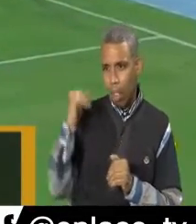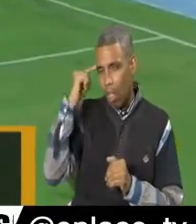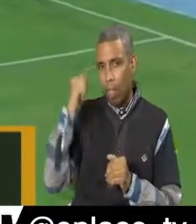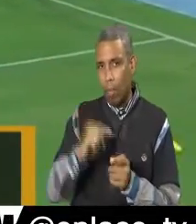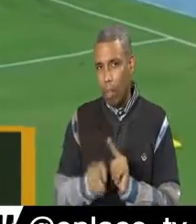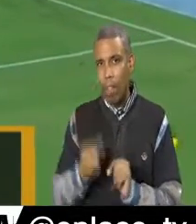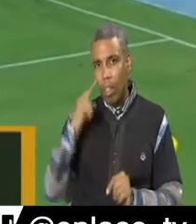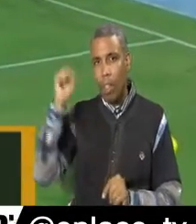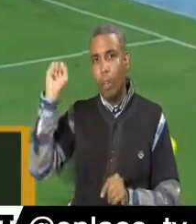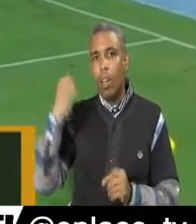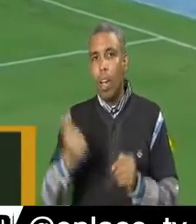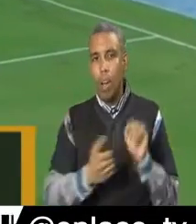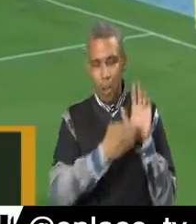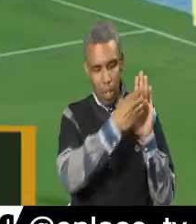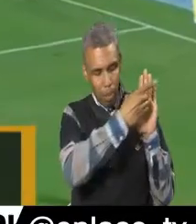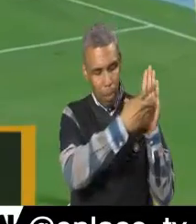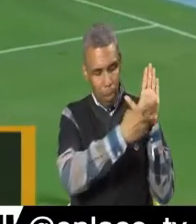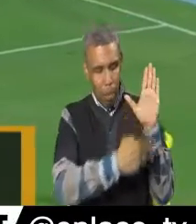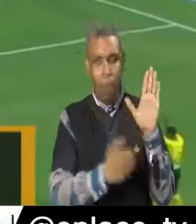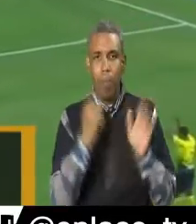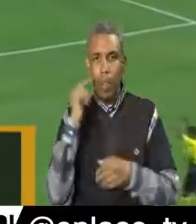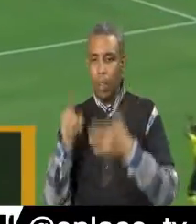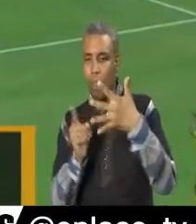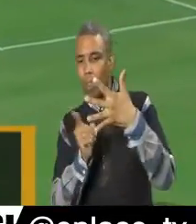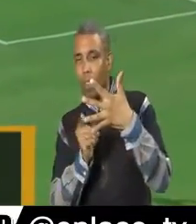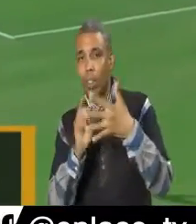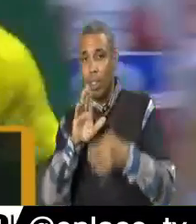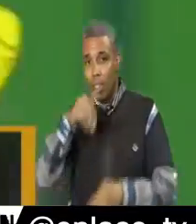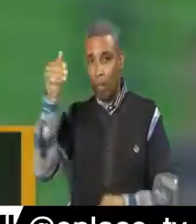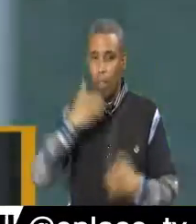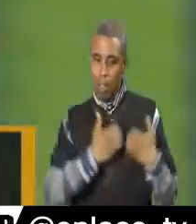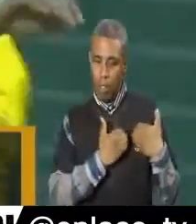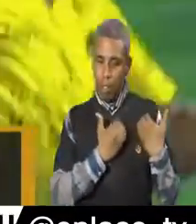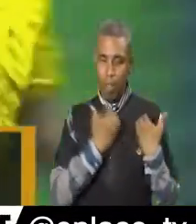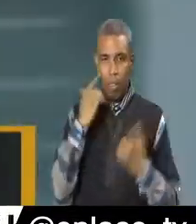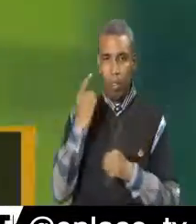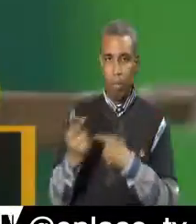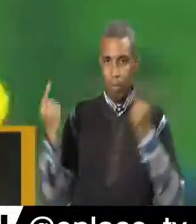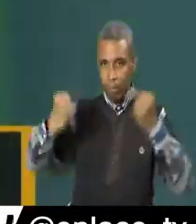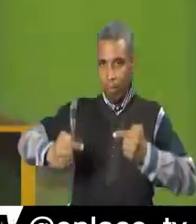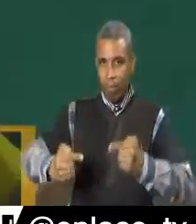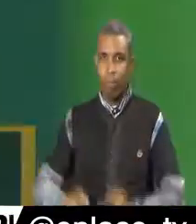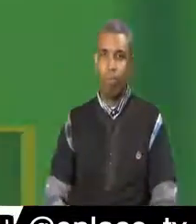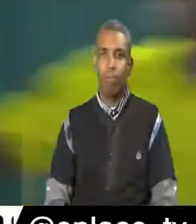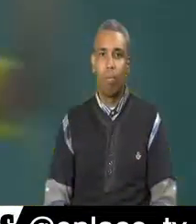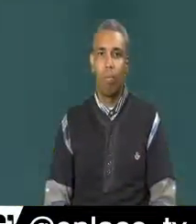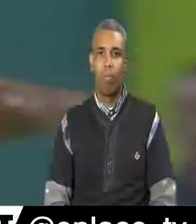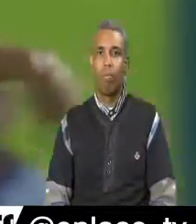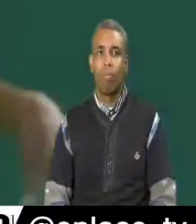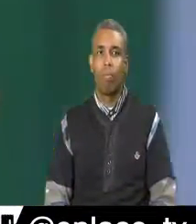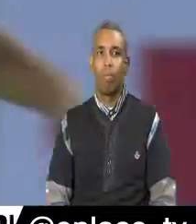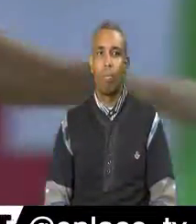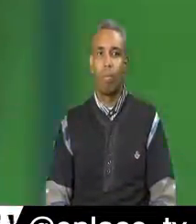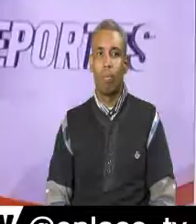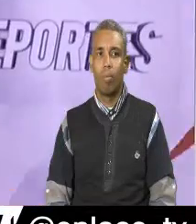cuarto con 9 puntos. Ahora se prepara para enfrentar a la Equidad en la fecha número 5 de la Liga Águila 2.